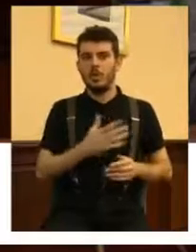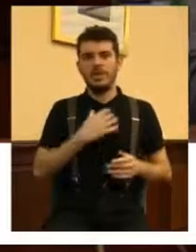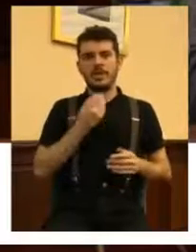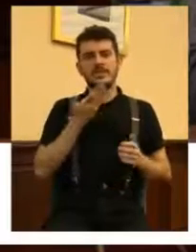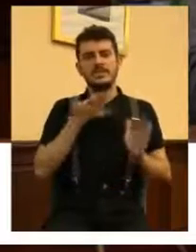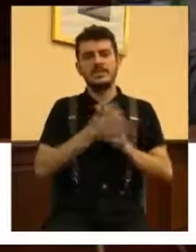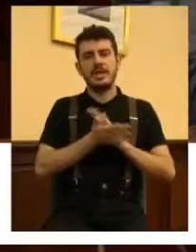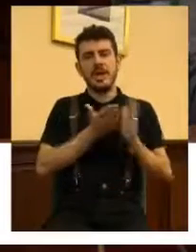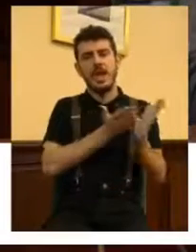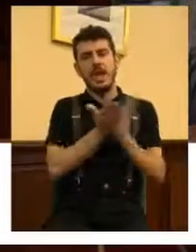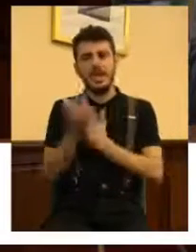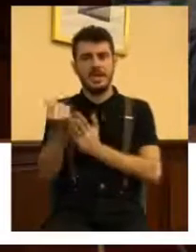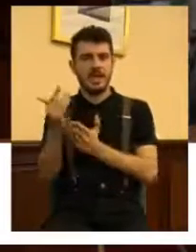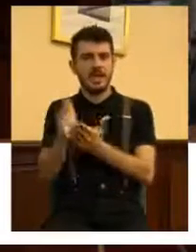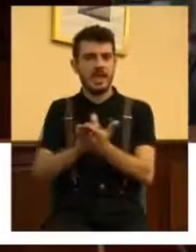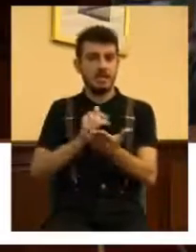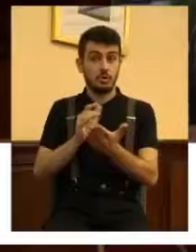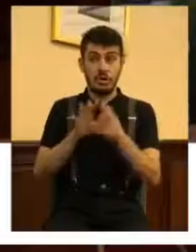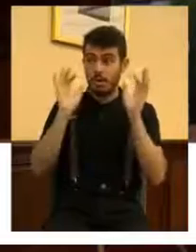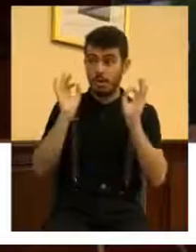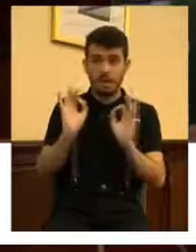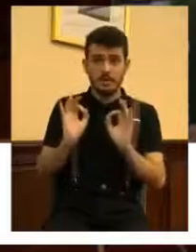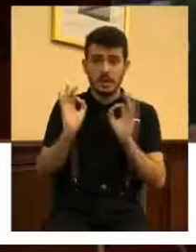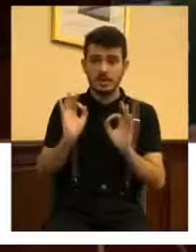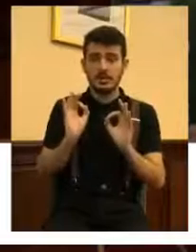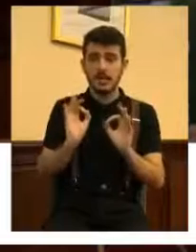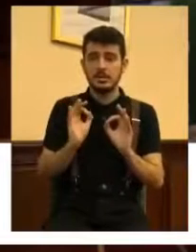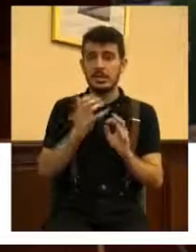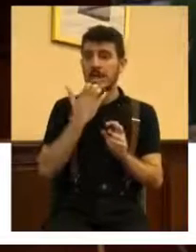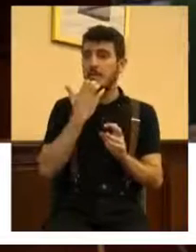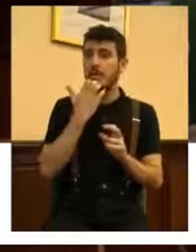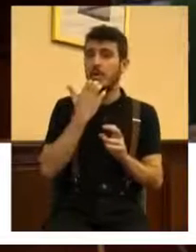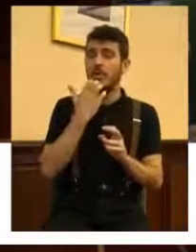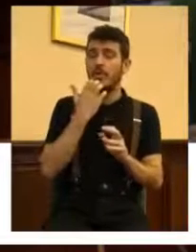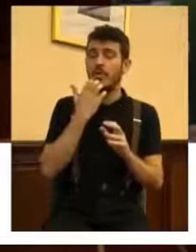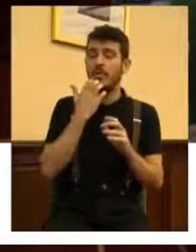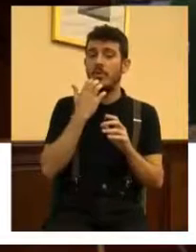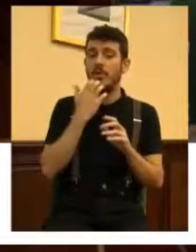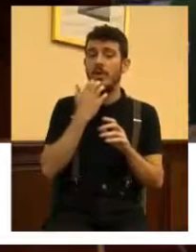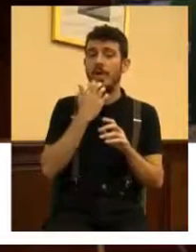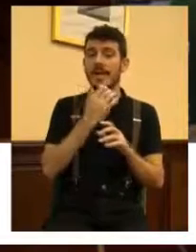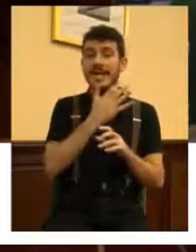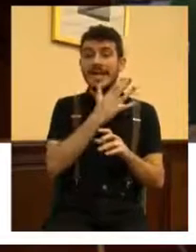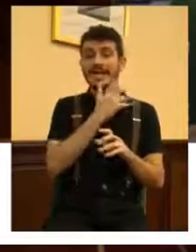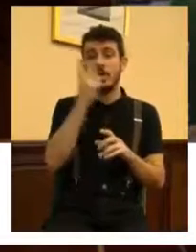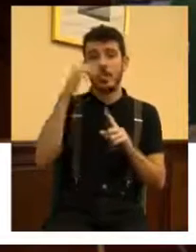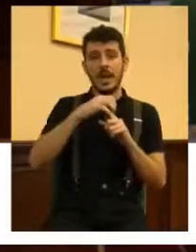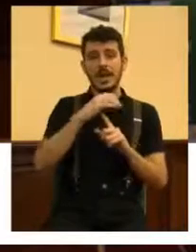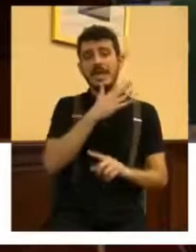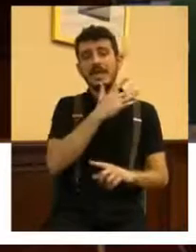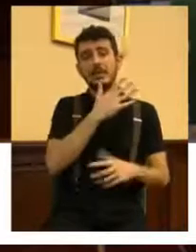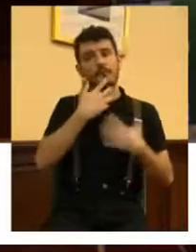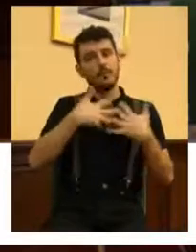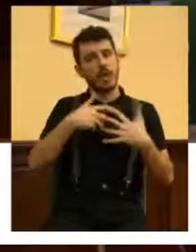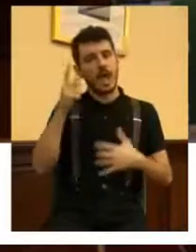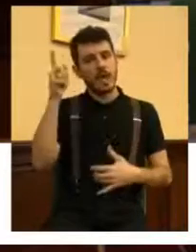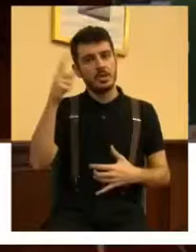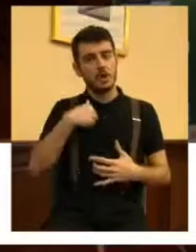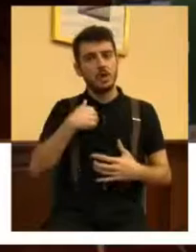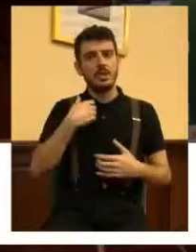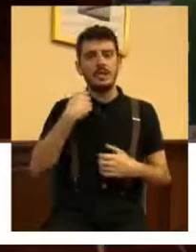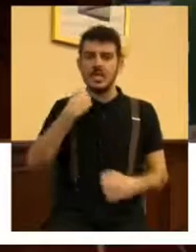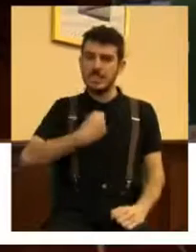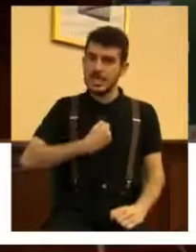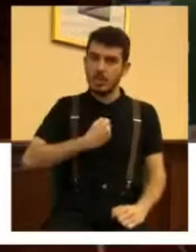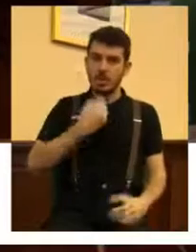fórmula que suponga ingreso. Así es como funciona, por ejemplo, en el Parque del Retiro, que, insisto, creo que es un